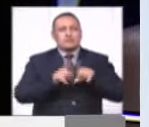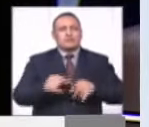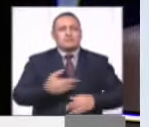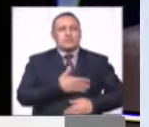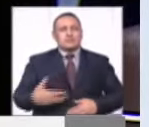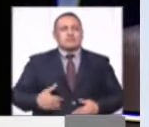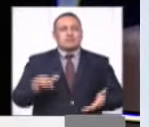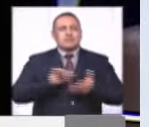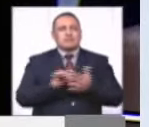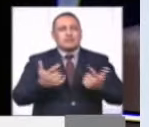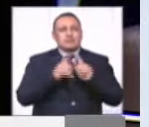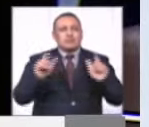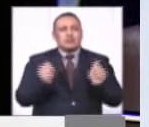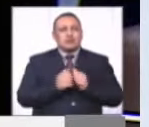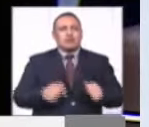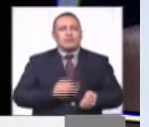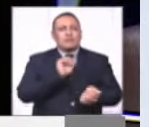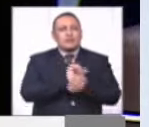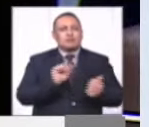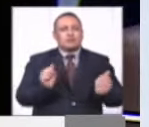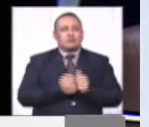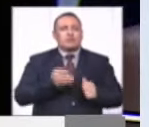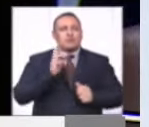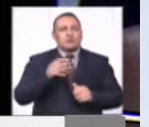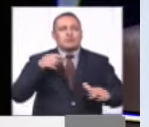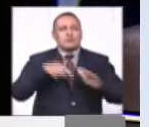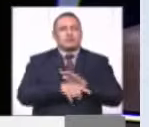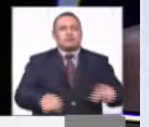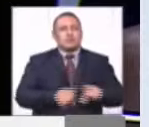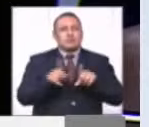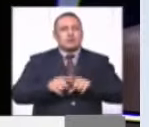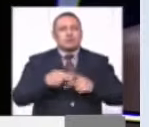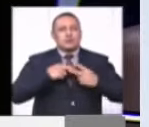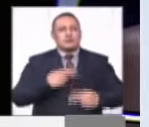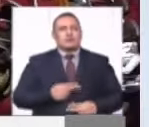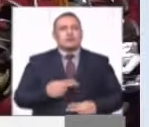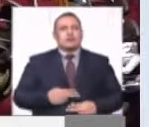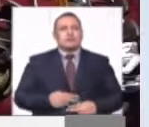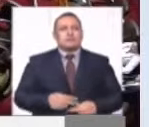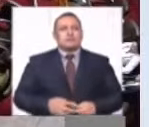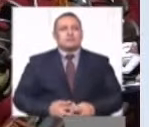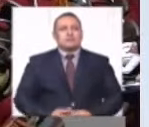presidente, libera al condenado por crímenes contra la humanidad.